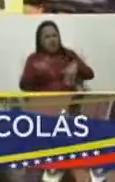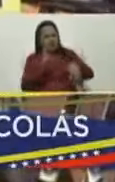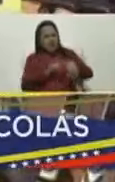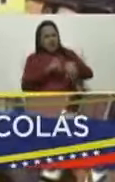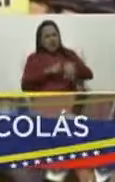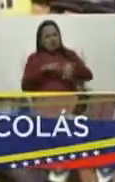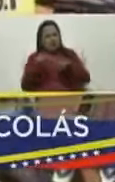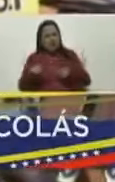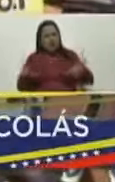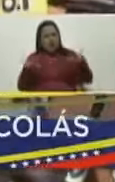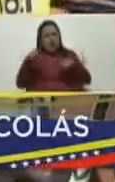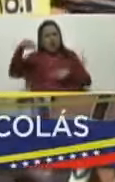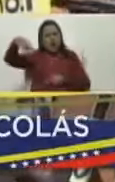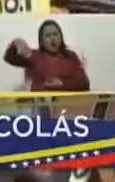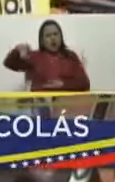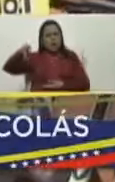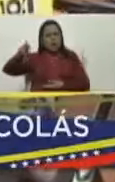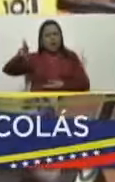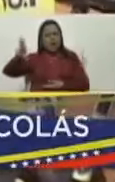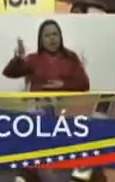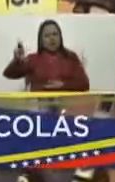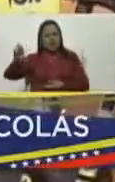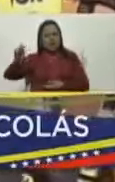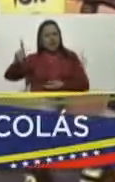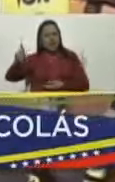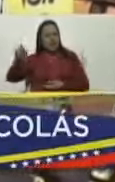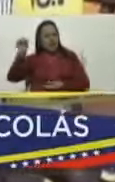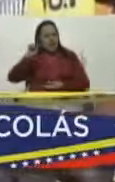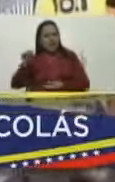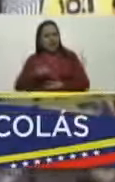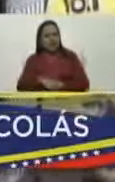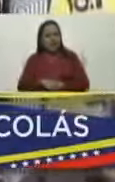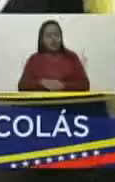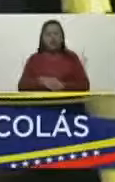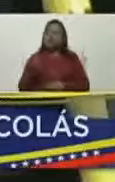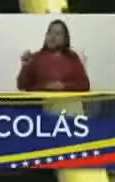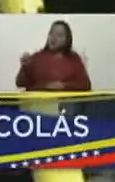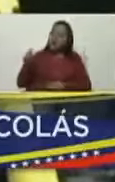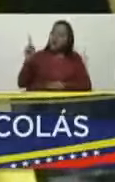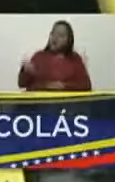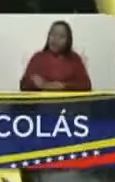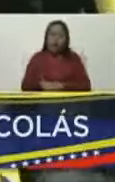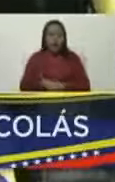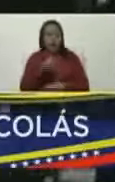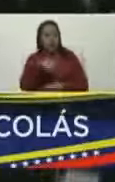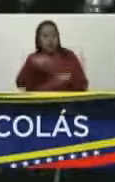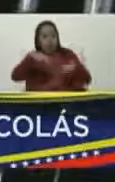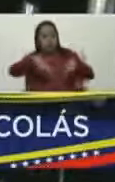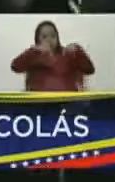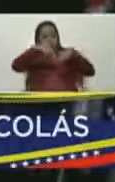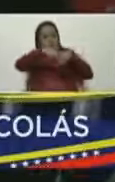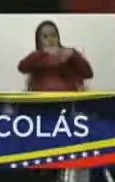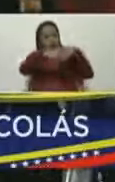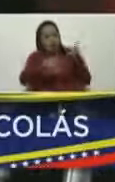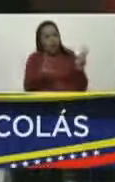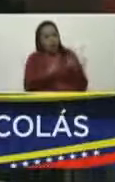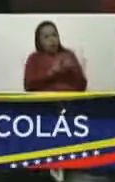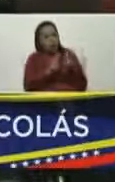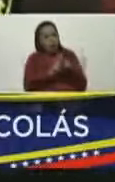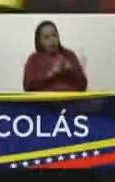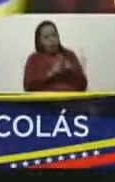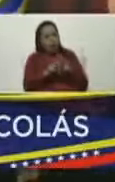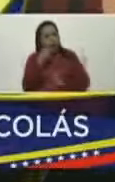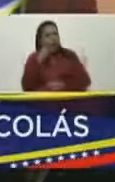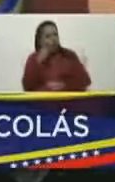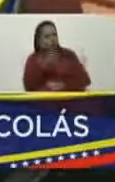Mercedes. Claro, también. Ahora en los próceres está de moda. Sí, lo vamos a conectar ahora con este centro histórico y con todo el centro de Caracas, que está